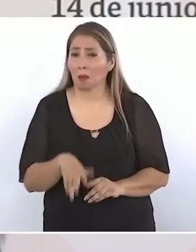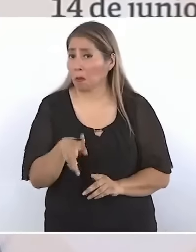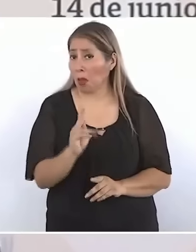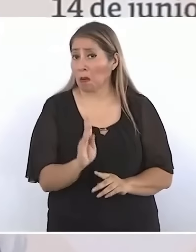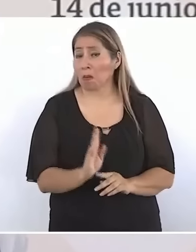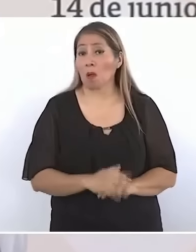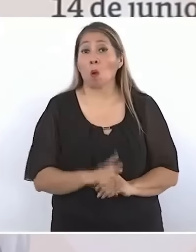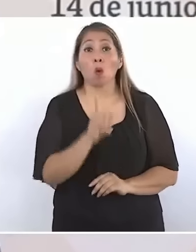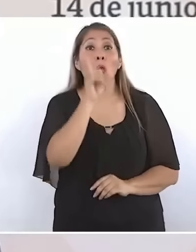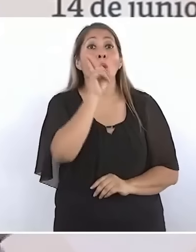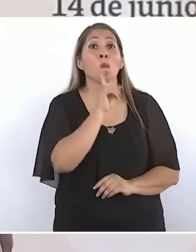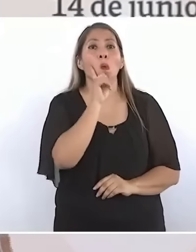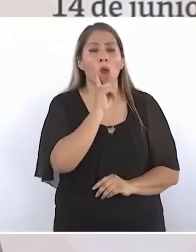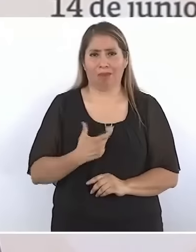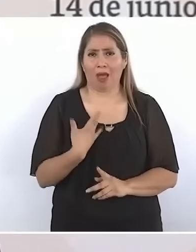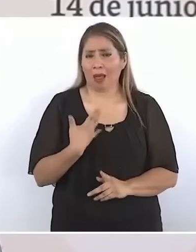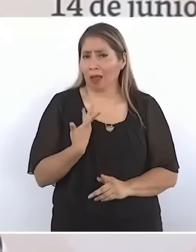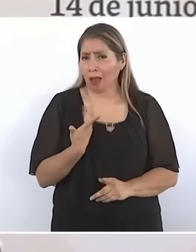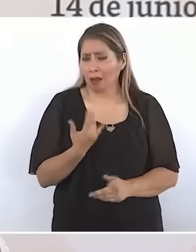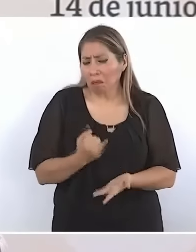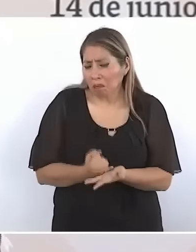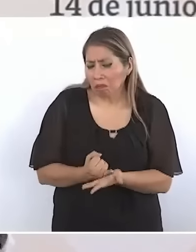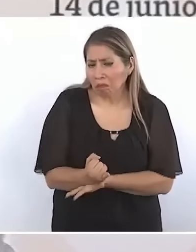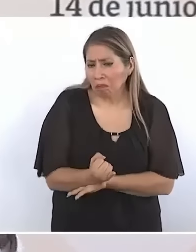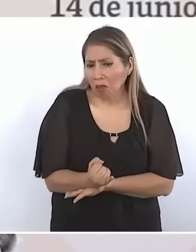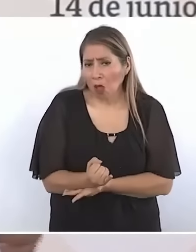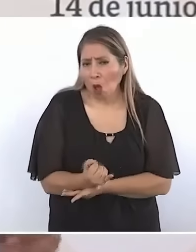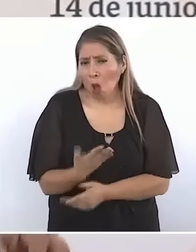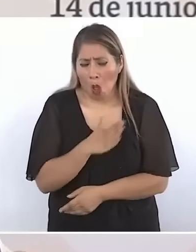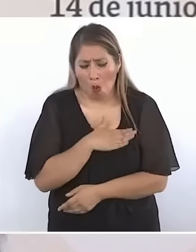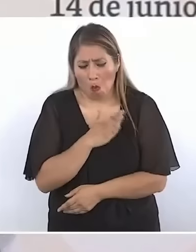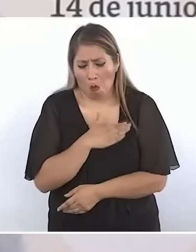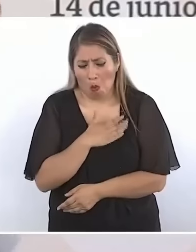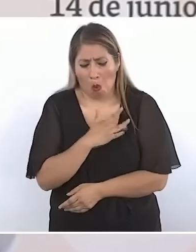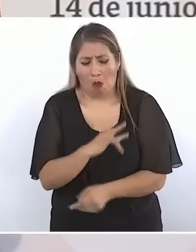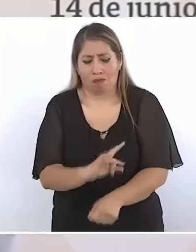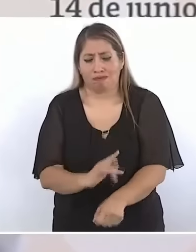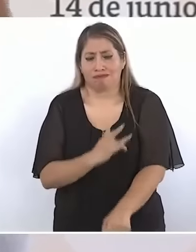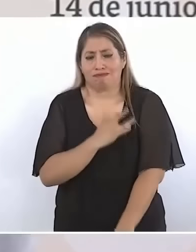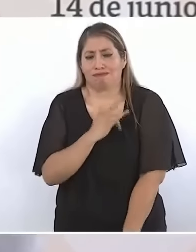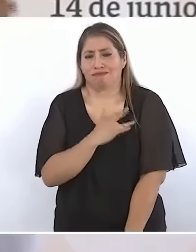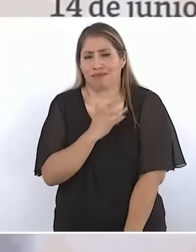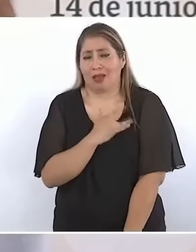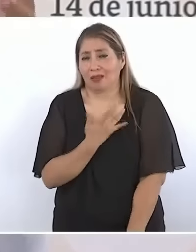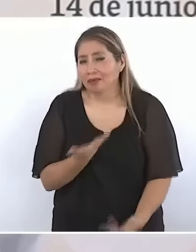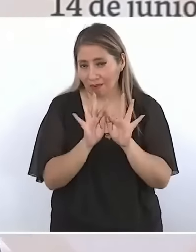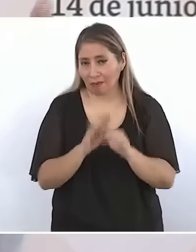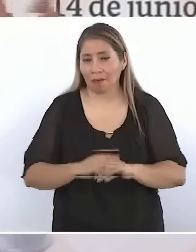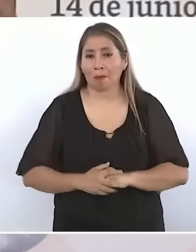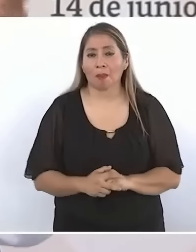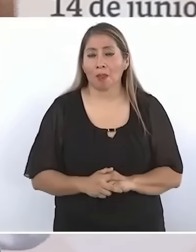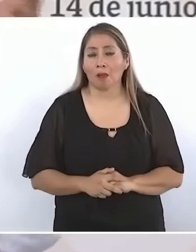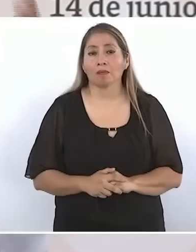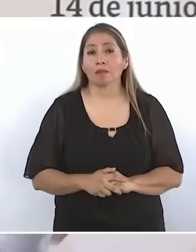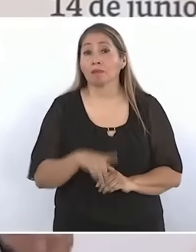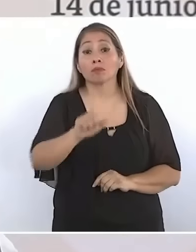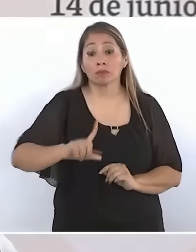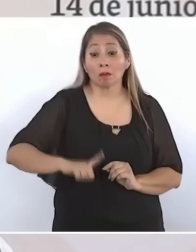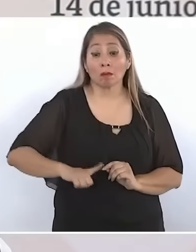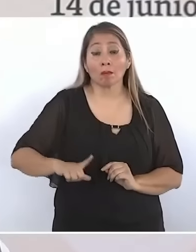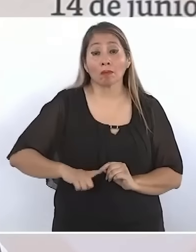lo más importante, una mujer con convicciones, con buenos sentimientos, que eso es lo más importante para